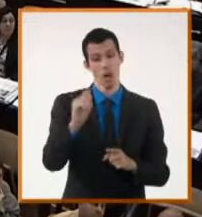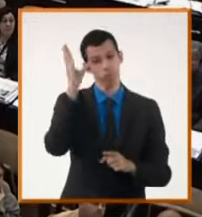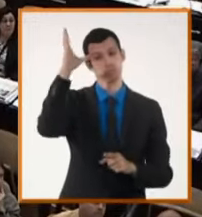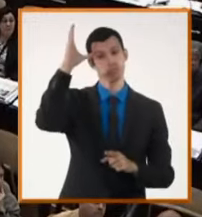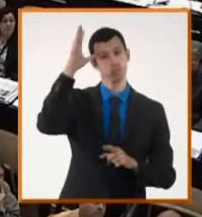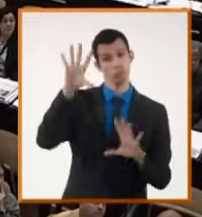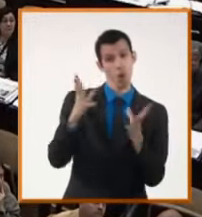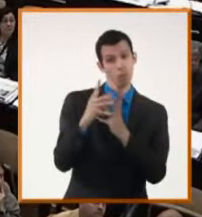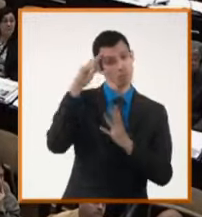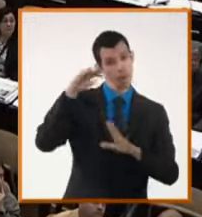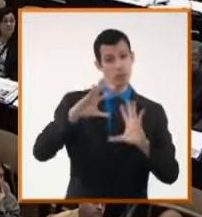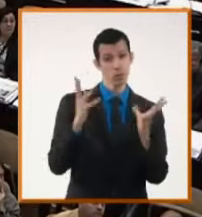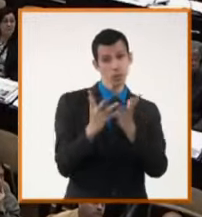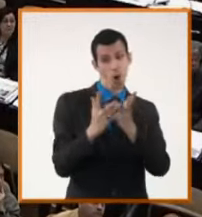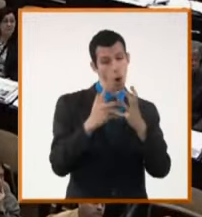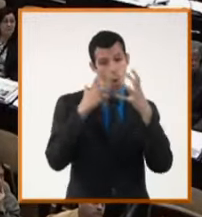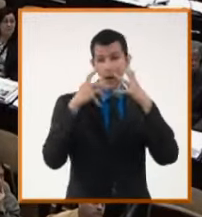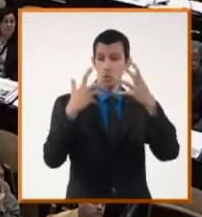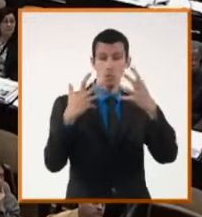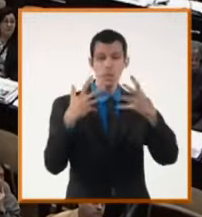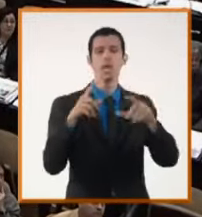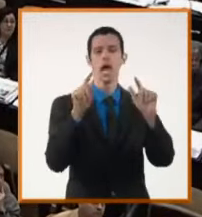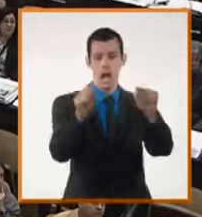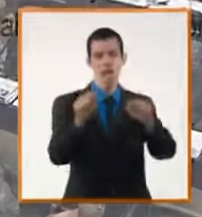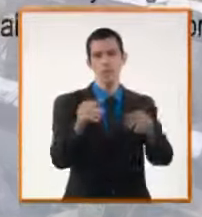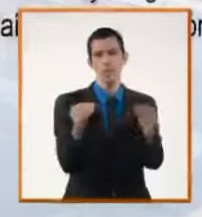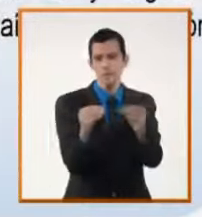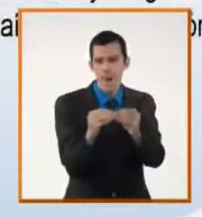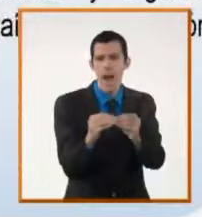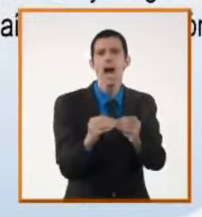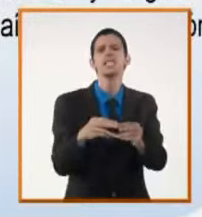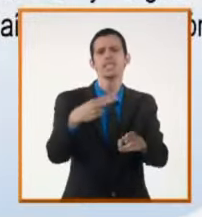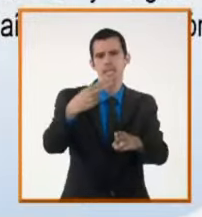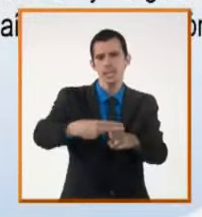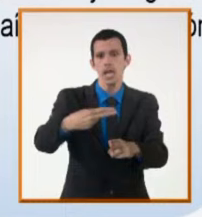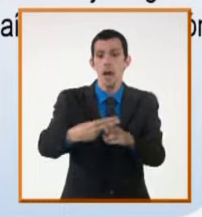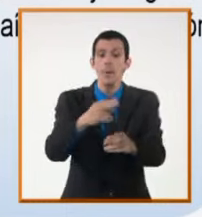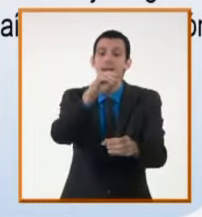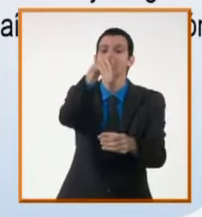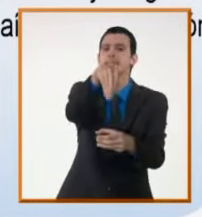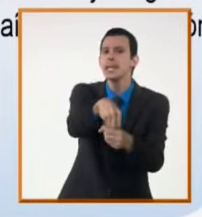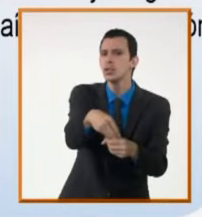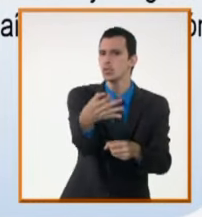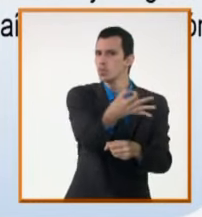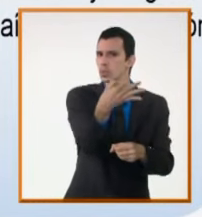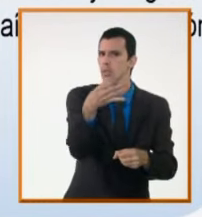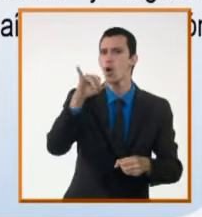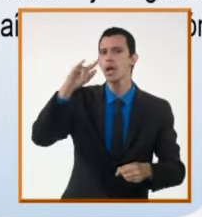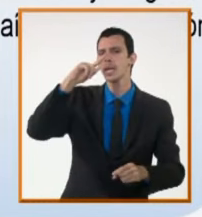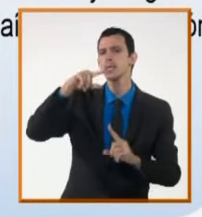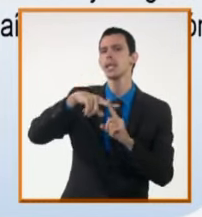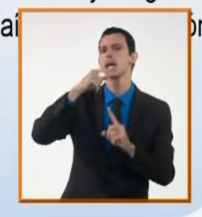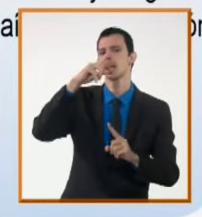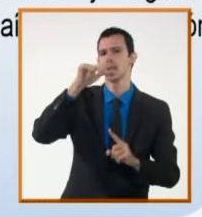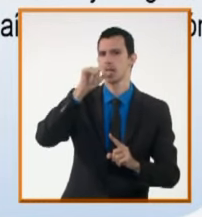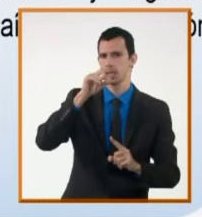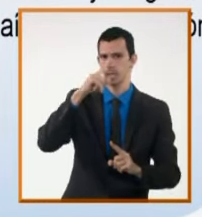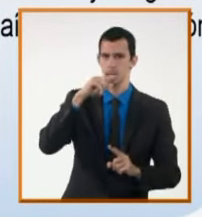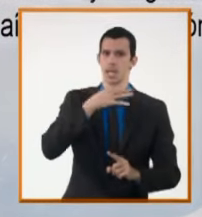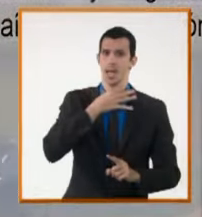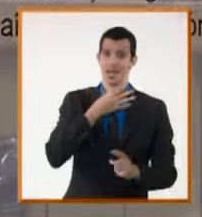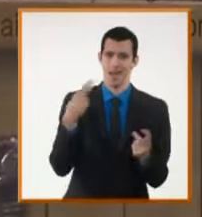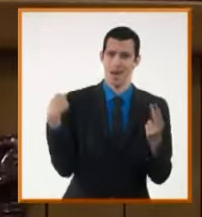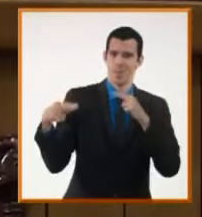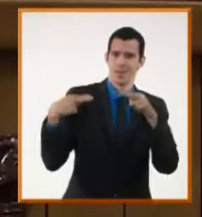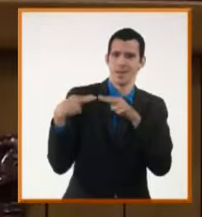la corrupción y las ilegalidades, recordar aquel discurso del comandante en el Aula Magna, recordar las tantas alertas que nos ha